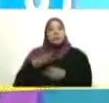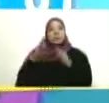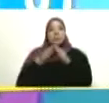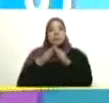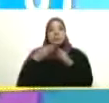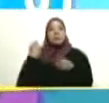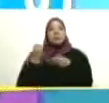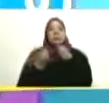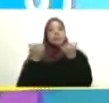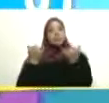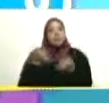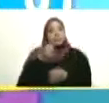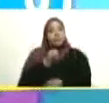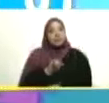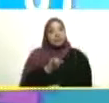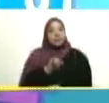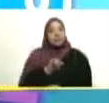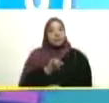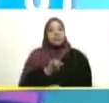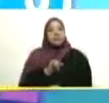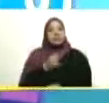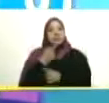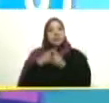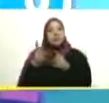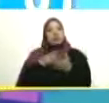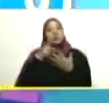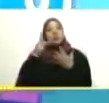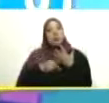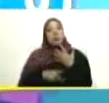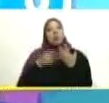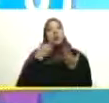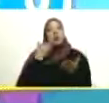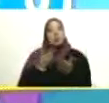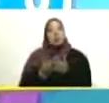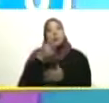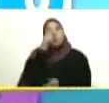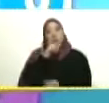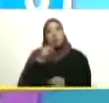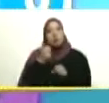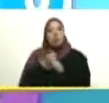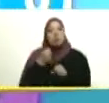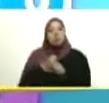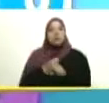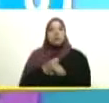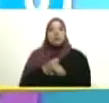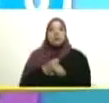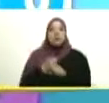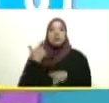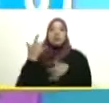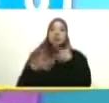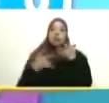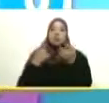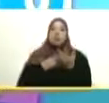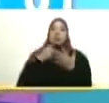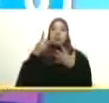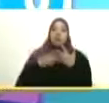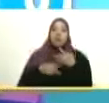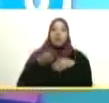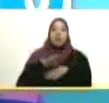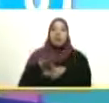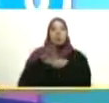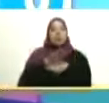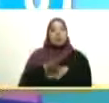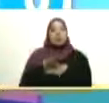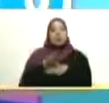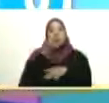así lo requiera. La otra propuesta de estos lineamientos establece que ellos elaboren un plan de mantenimiento